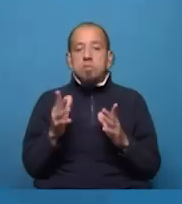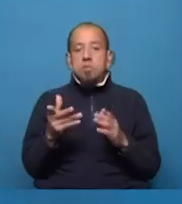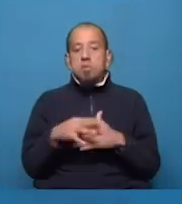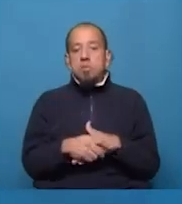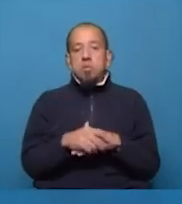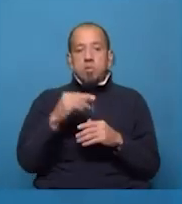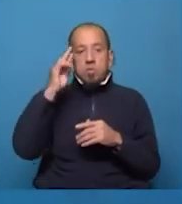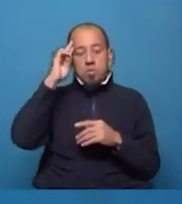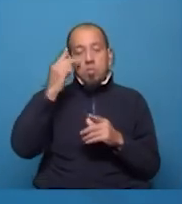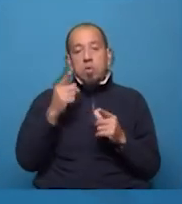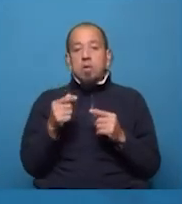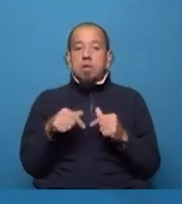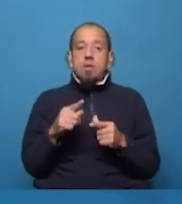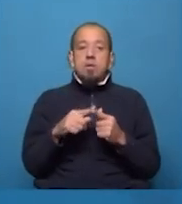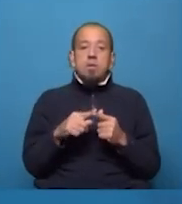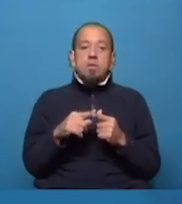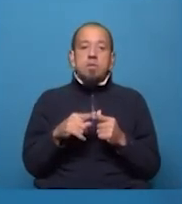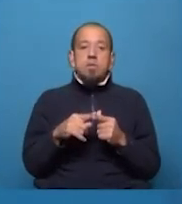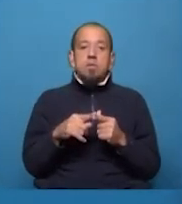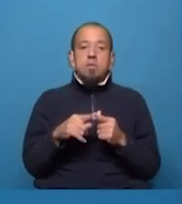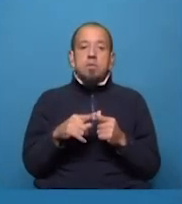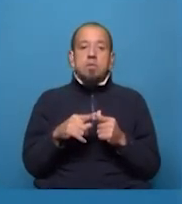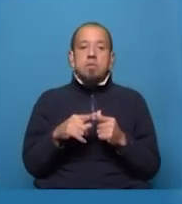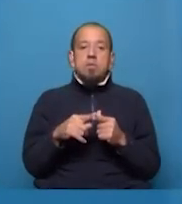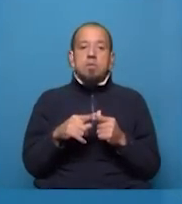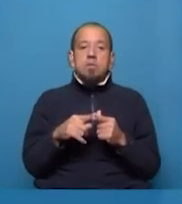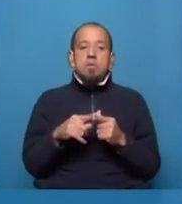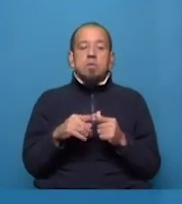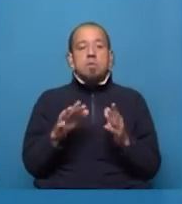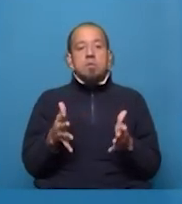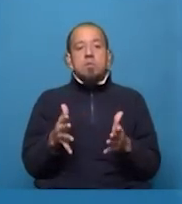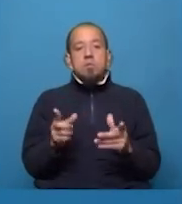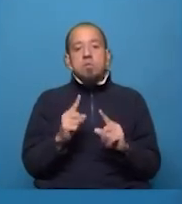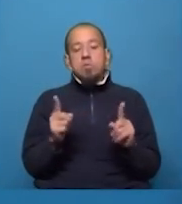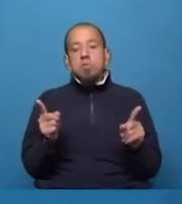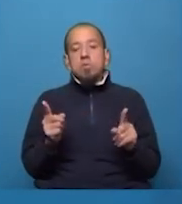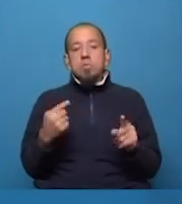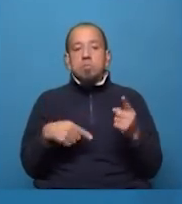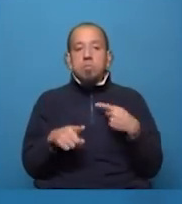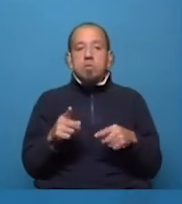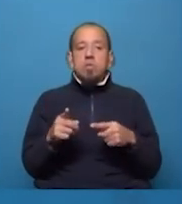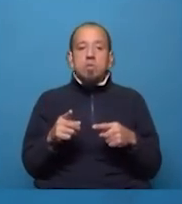Entonces es que el mensaje ya te insisto no es que vos lo quieras pero si tu mensaje es ambiguo